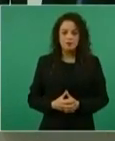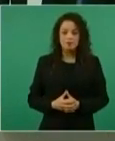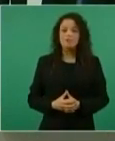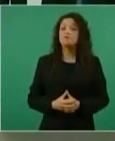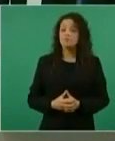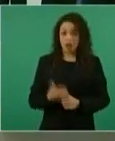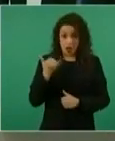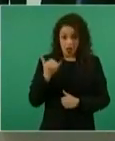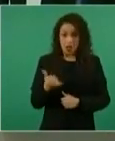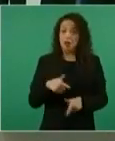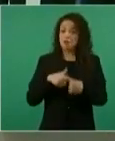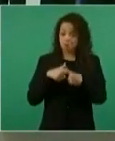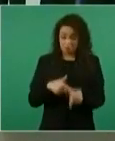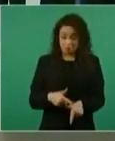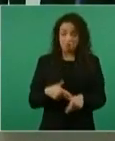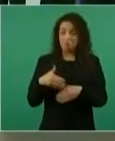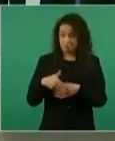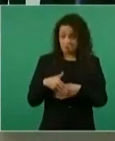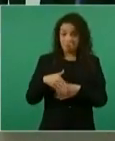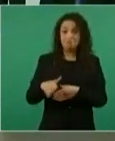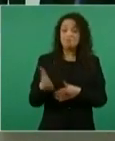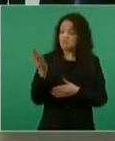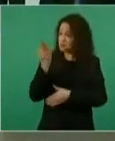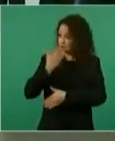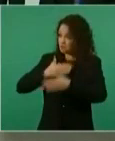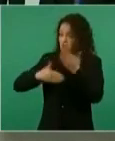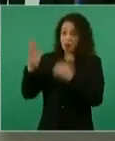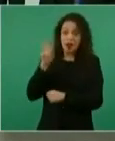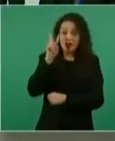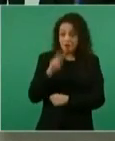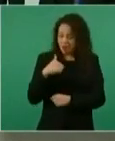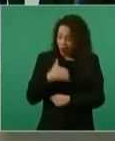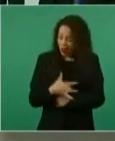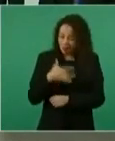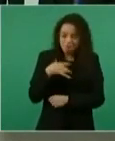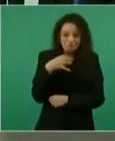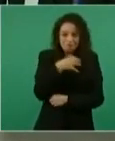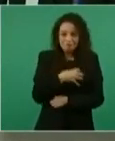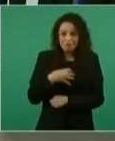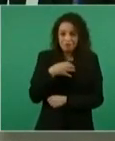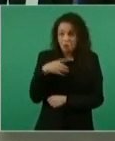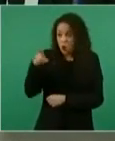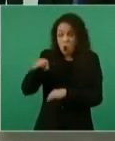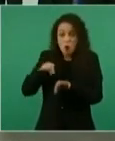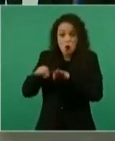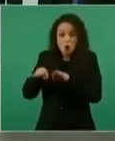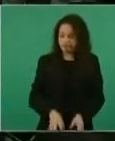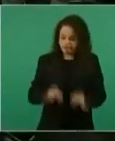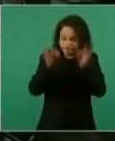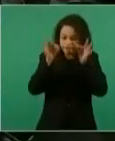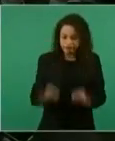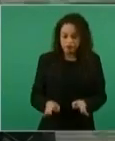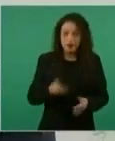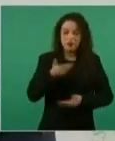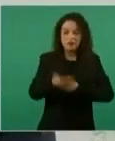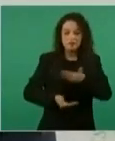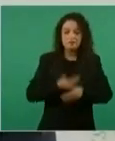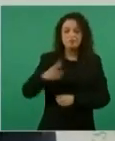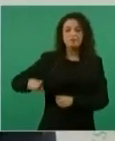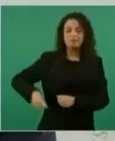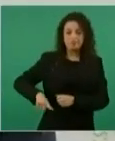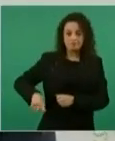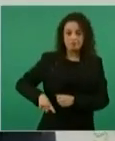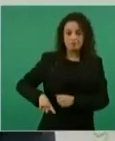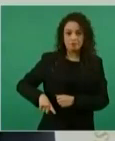que tapar el pozo. Eso es bastante común, señor presidente. Mucho humor negro en esta mañana, ¿eh? Ay, Dios. Mucho humor negro. El sistema de salud servía